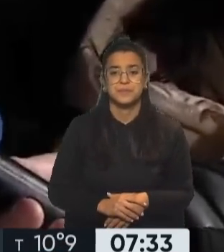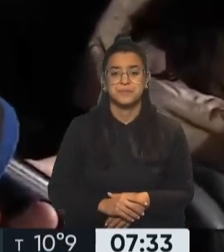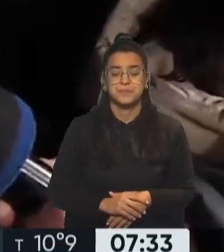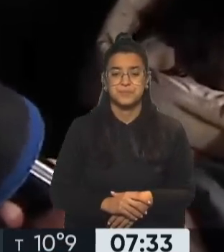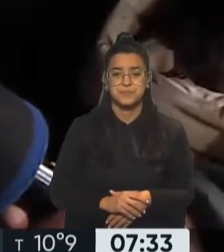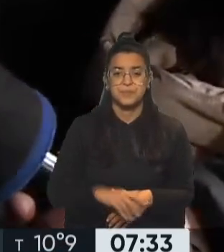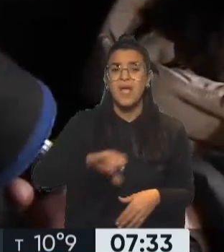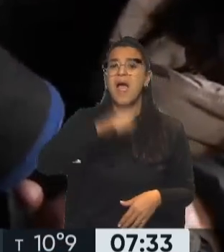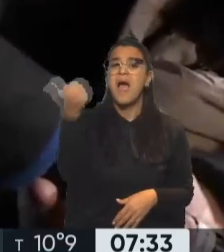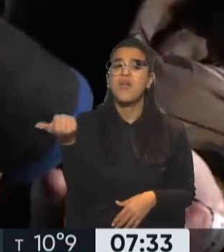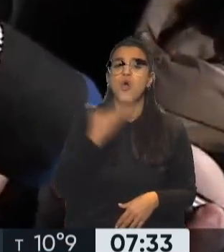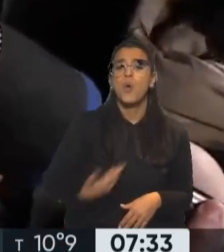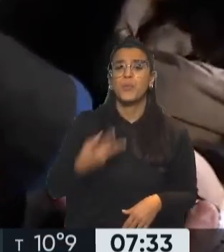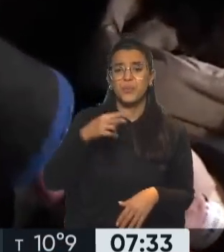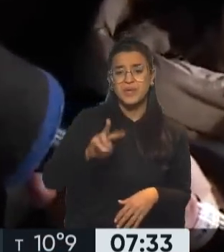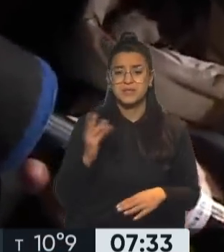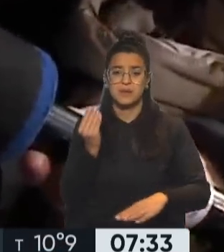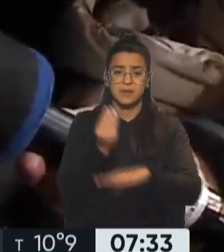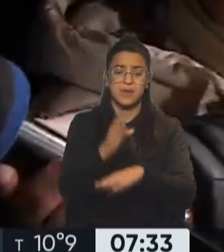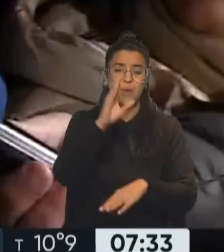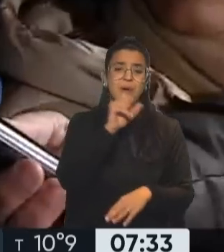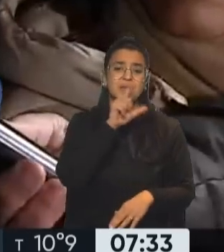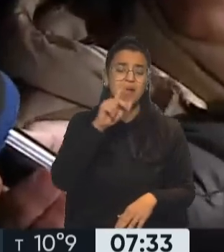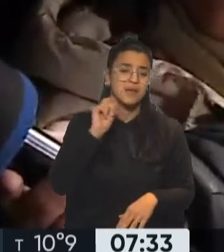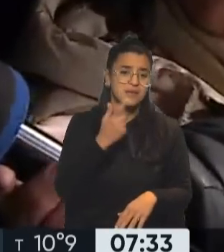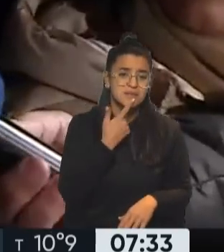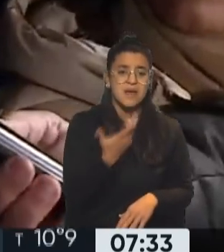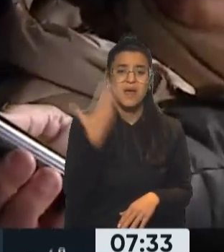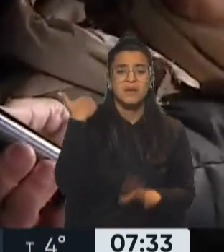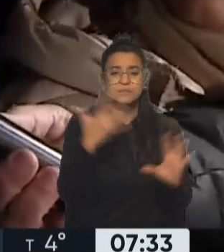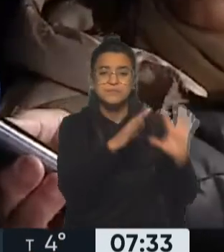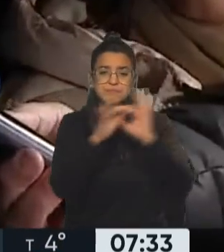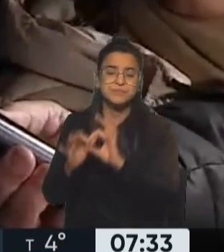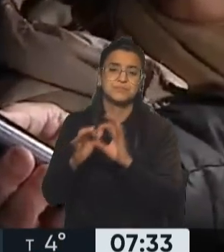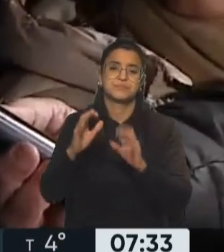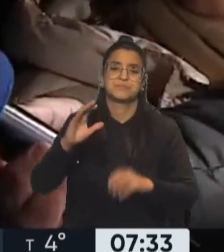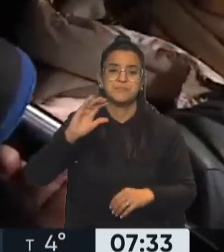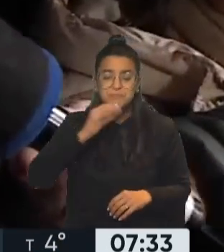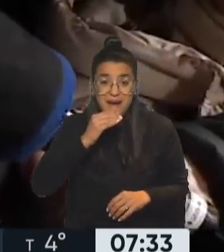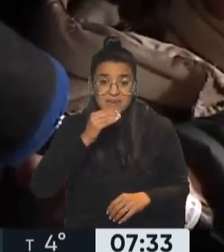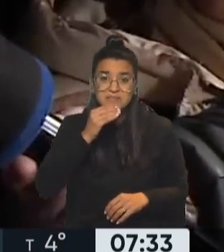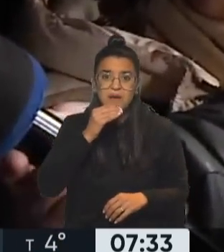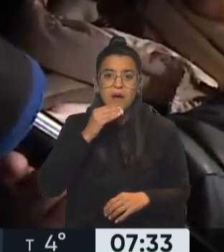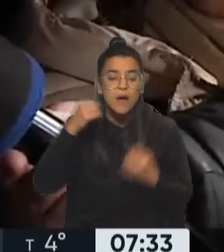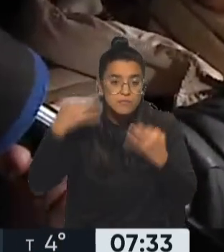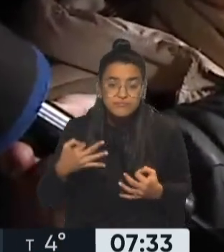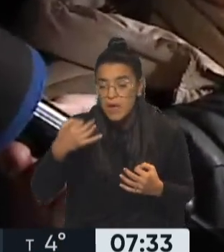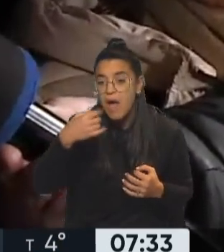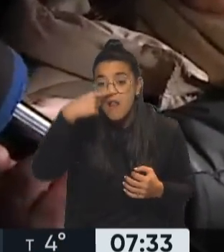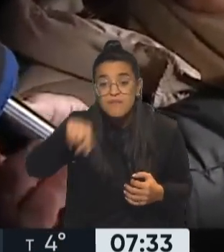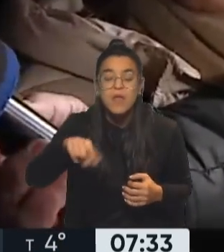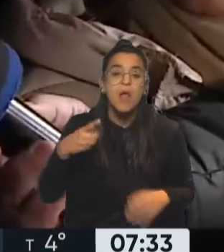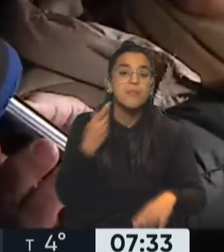de Batakis, teniendo en cuenta que ayer se imponía un lineamiento que estaba vinculado a Sergio Massa y finalmente se nombró una